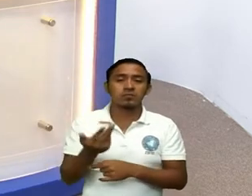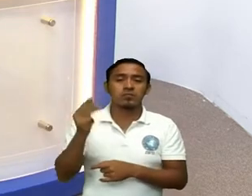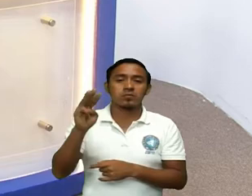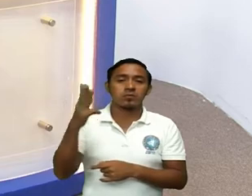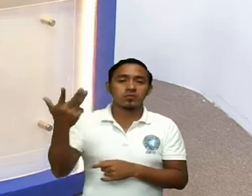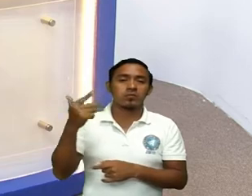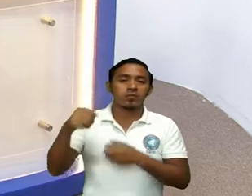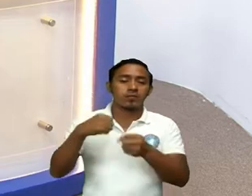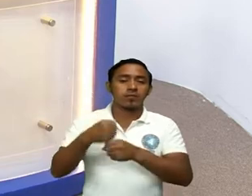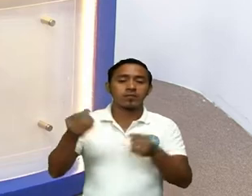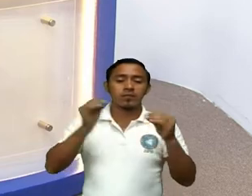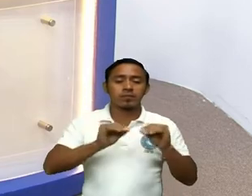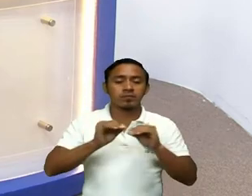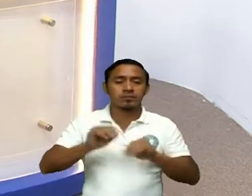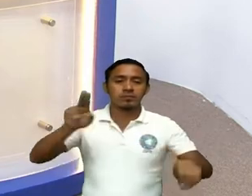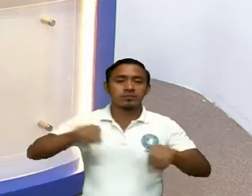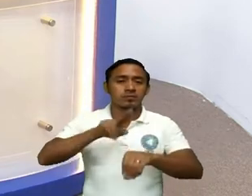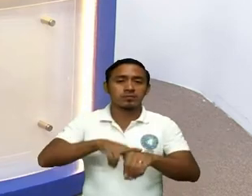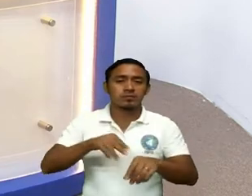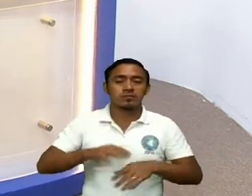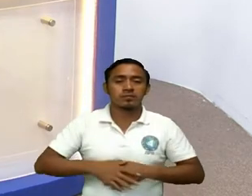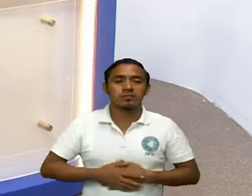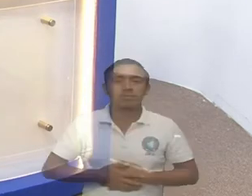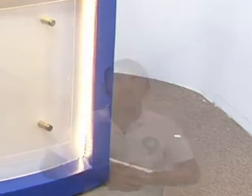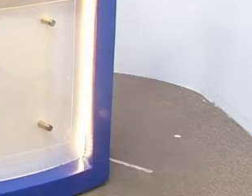aniversario de la Cruzada Nacional de Alfabetización.